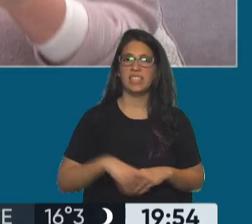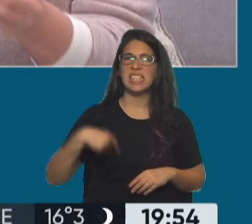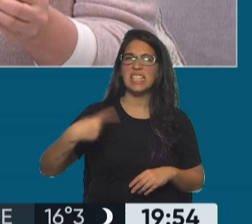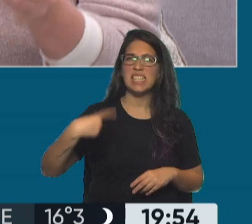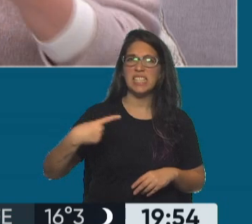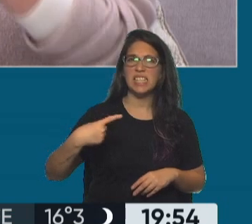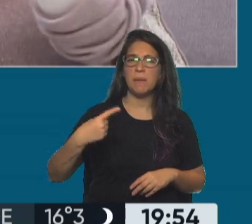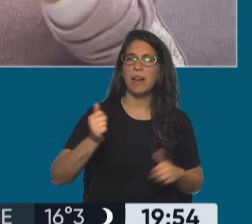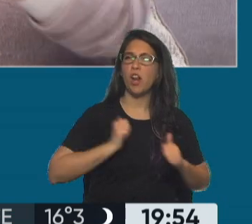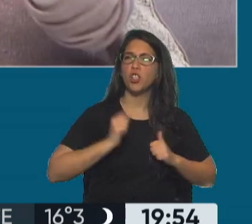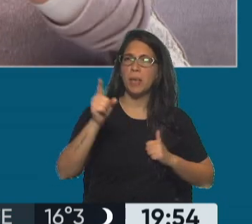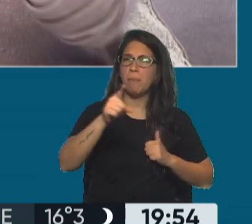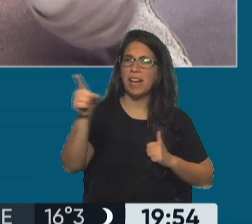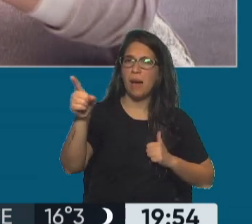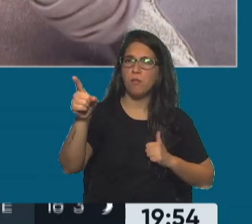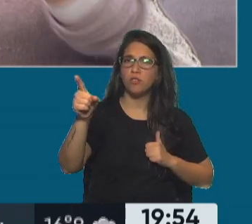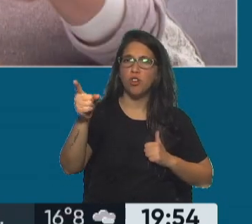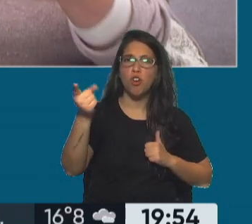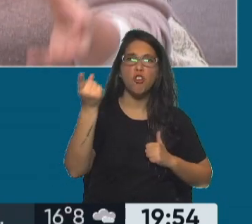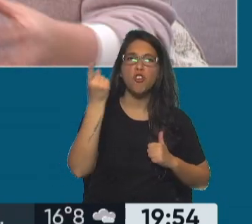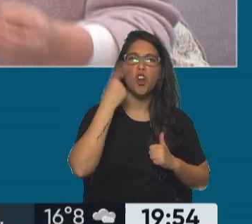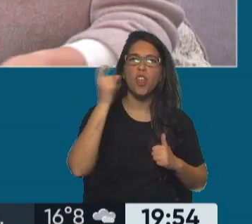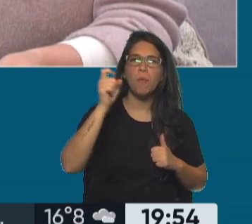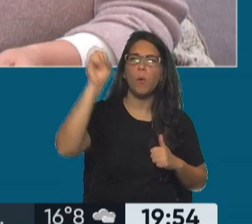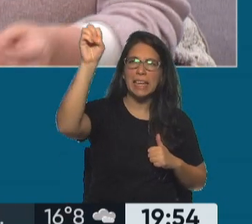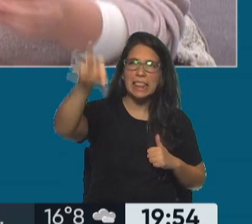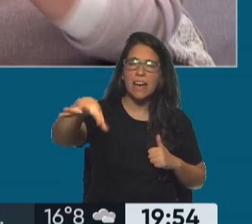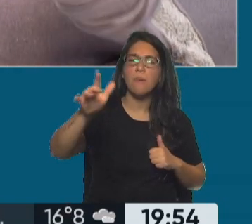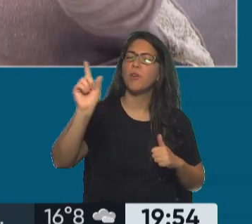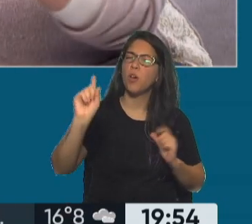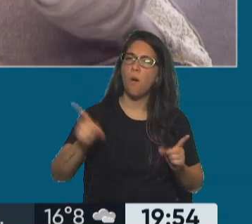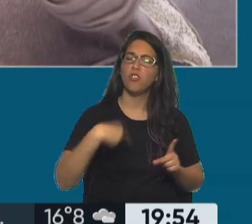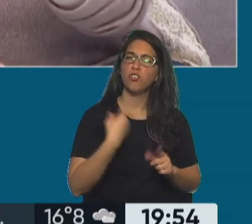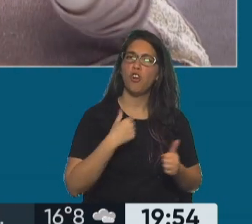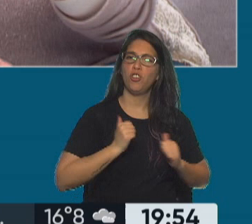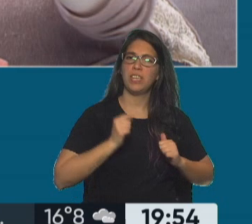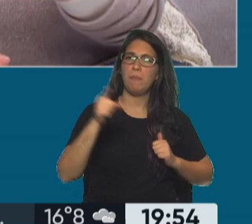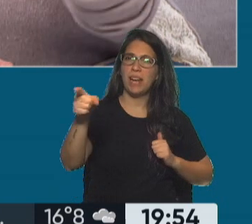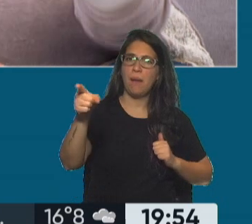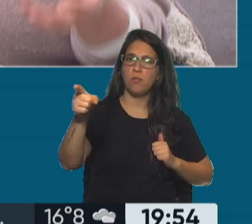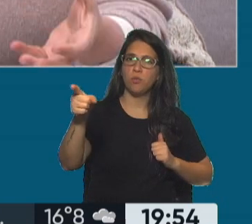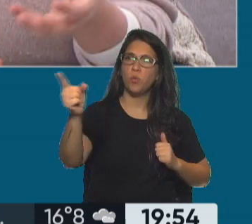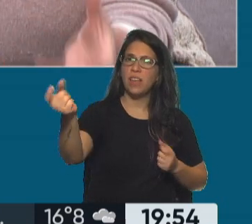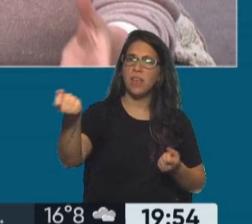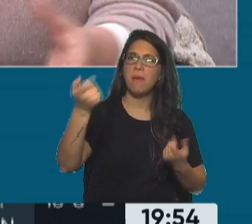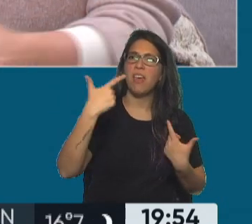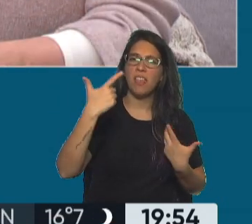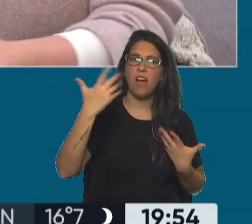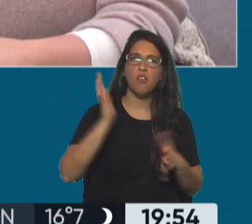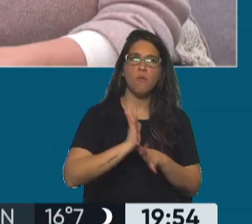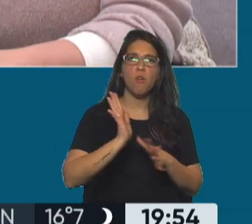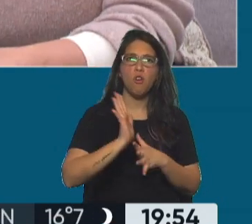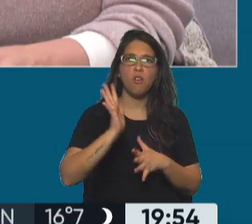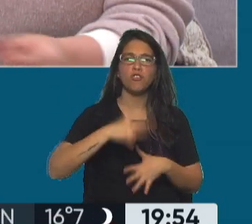siempre los esperamos, aunque nunca nos habíamos dado cuenta de que estaban, ¿no? Como estas cosas, ustedes son un indicador de salud mental de esta sociedad. No me cabe